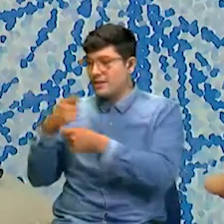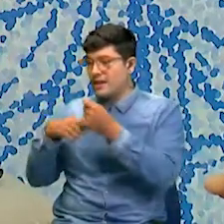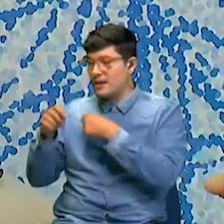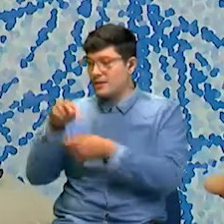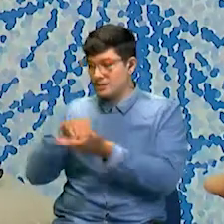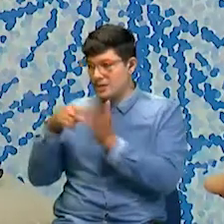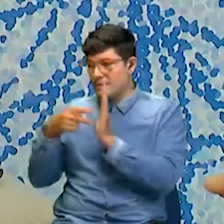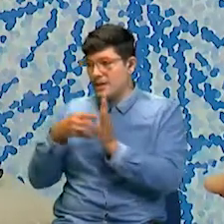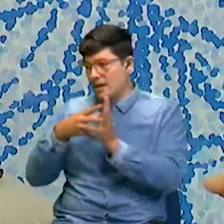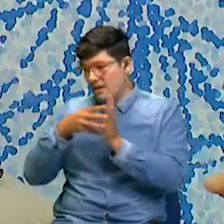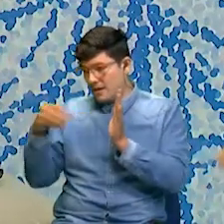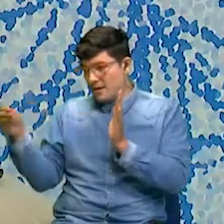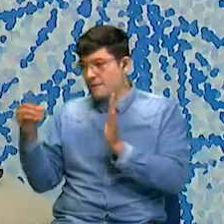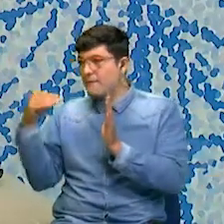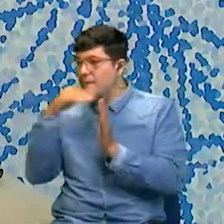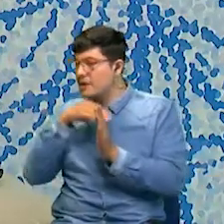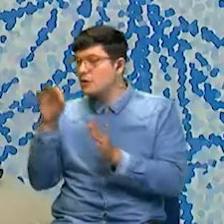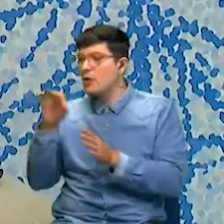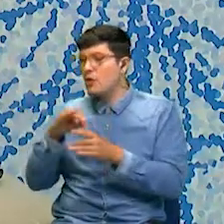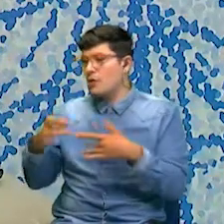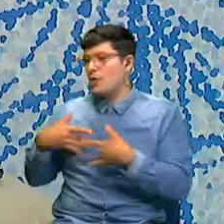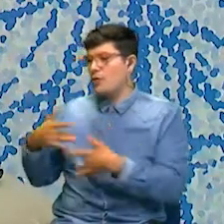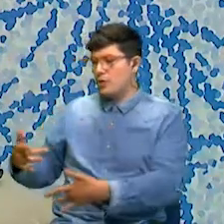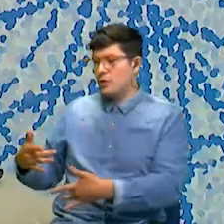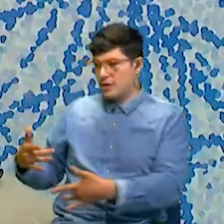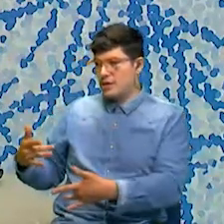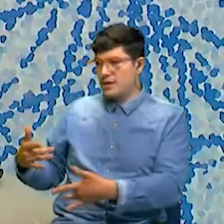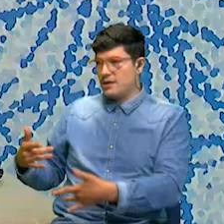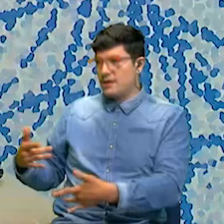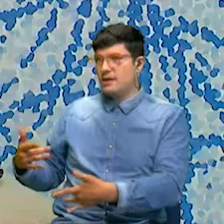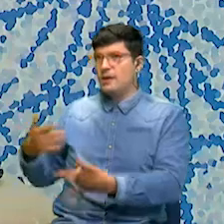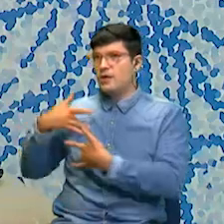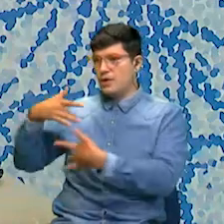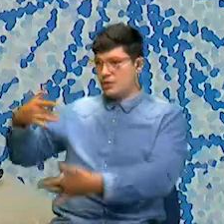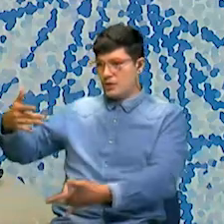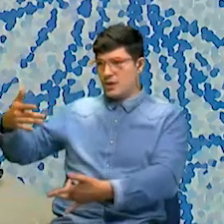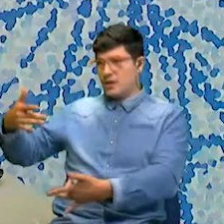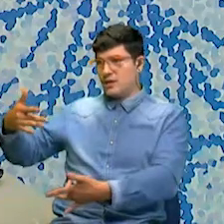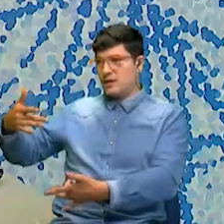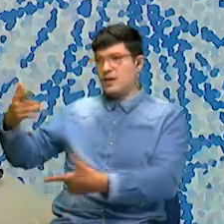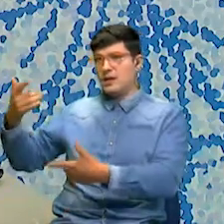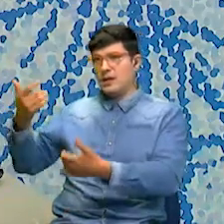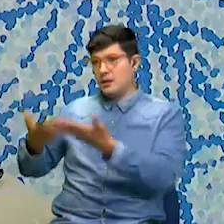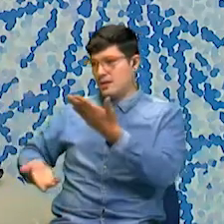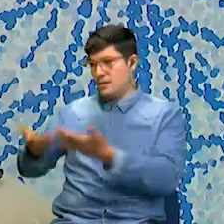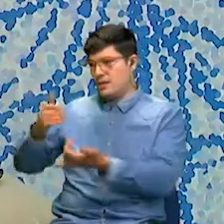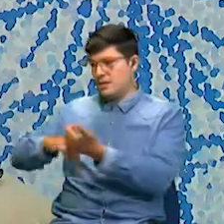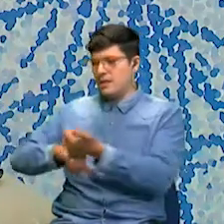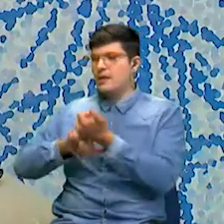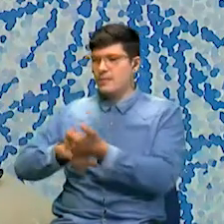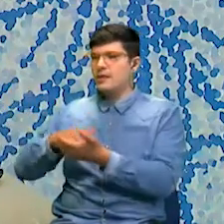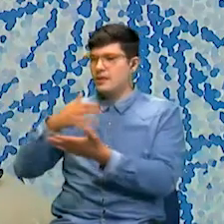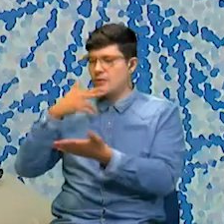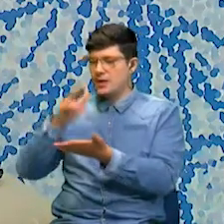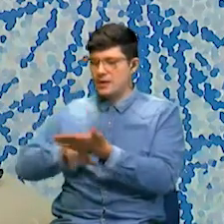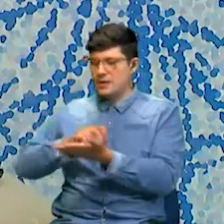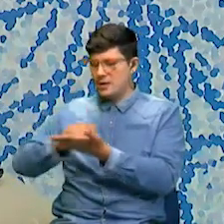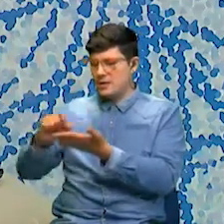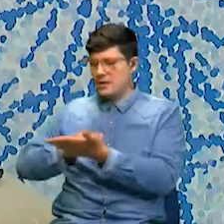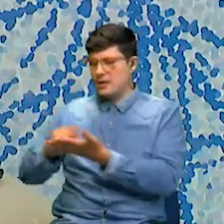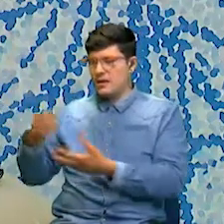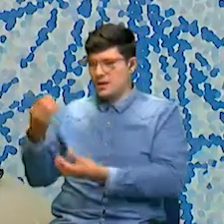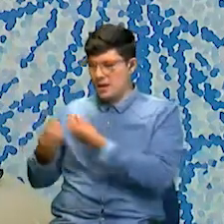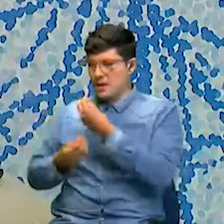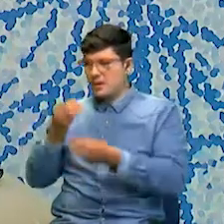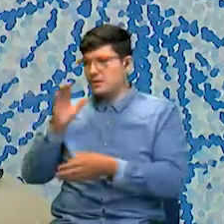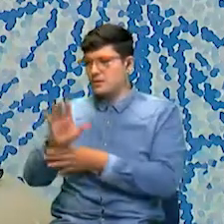una simulación, sí. O una donación. Sí. ¿Sí? Entonces depende del tipo de escritura que hayan hecho,